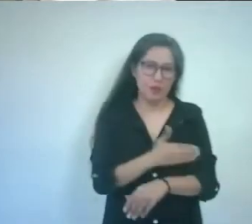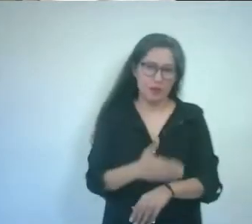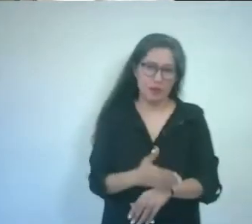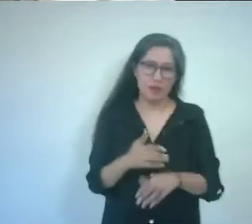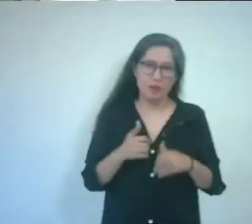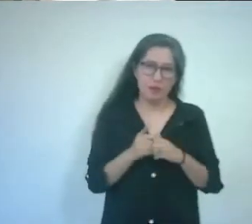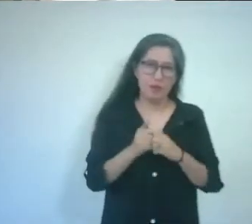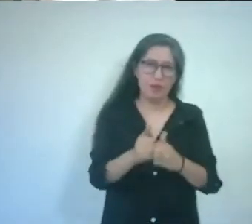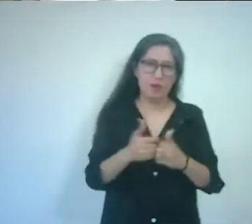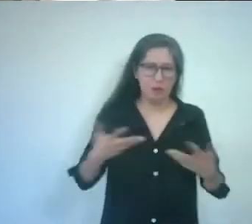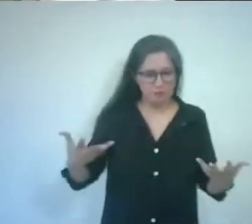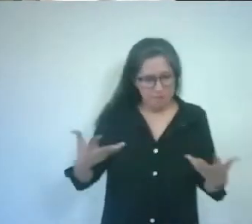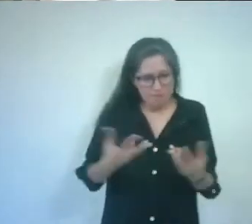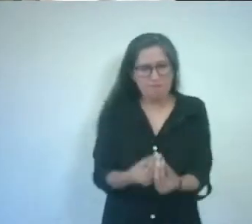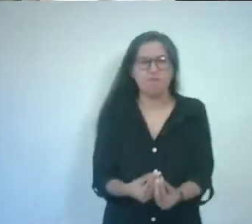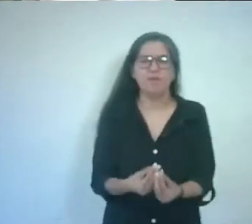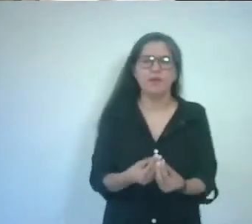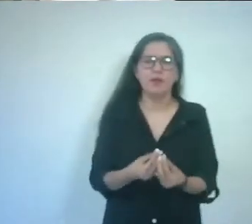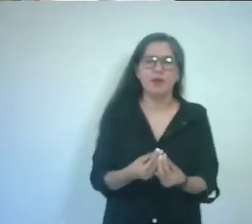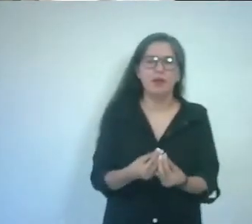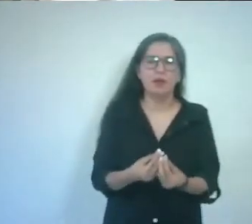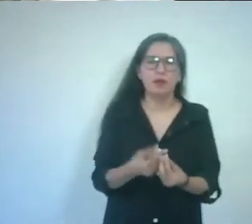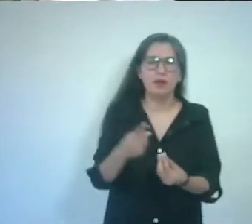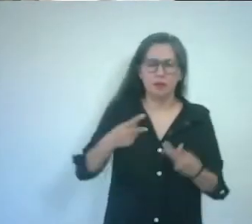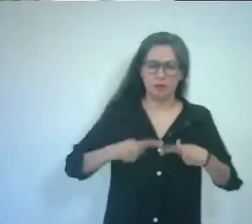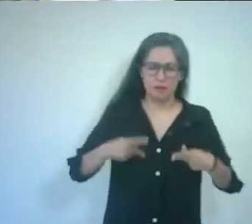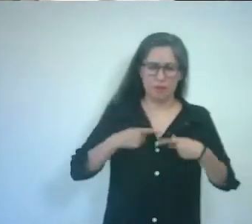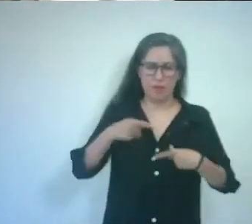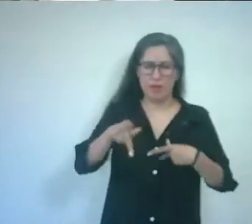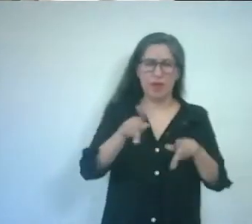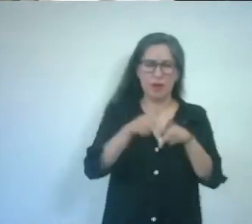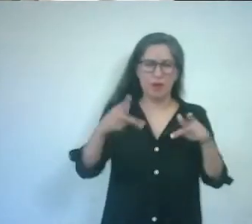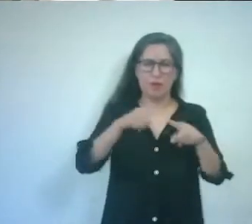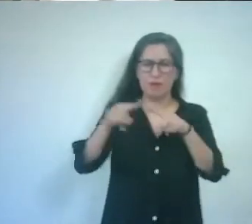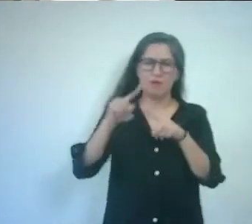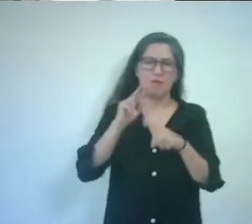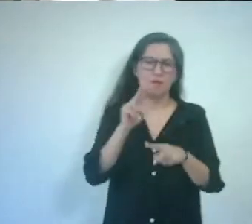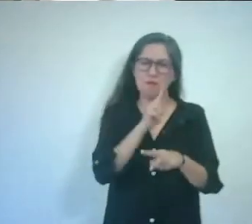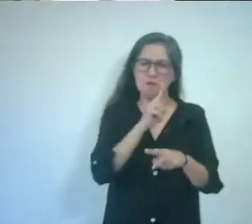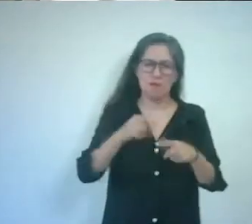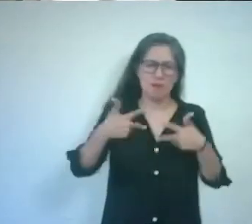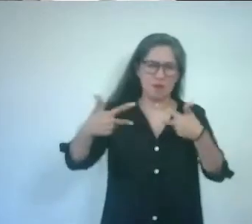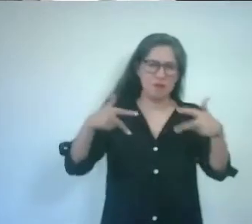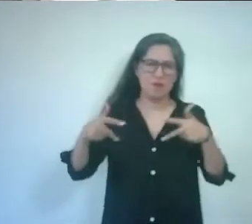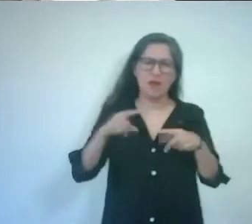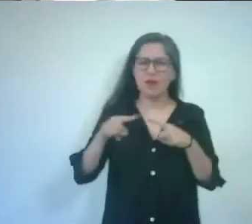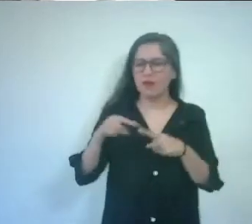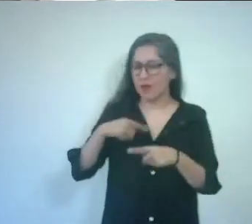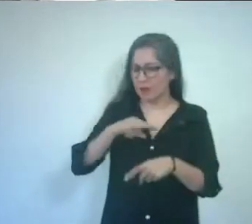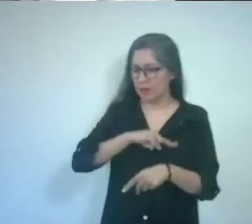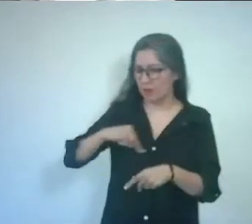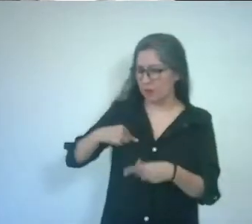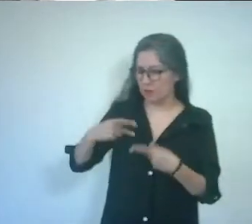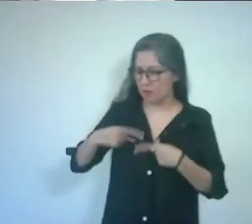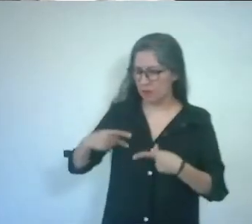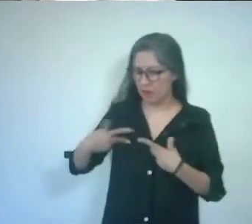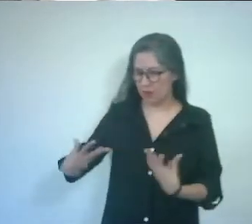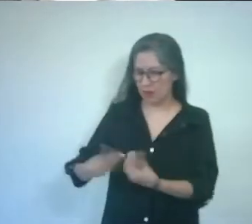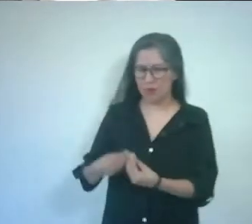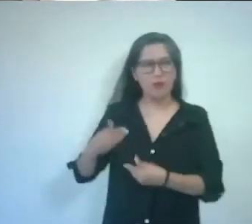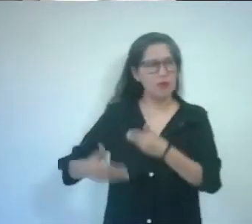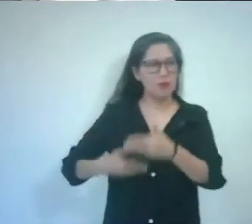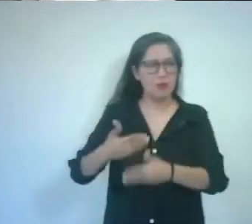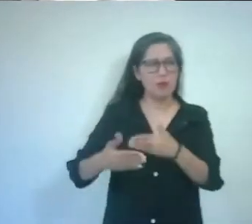acompañemos, acuerpemos la labor de todas las personas periodistas y de quienes formamos parte de este proceso electoral.